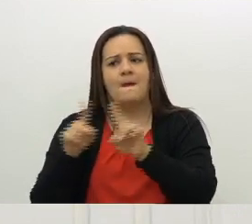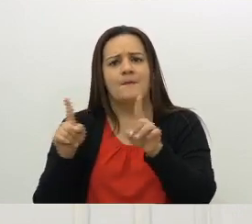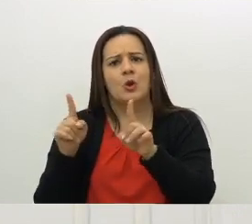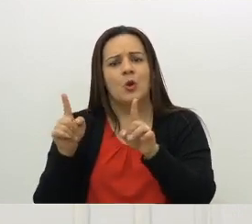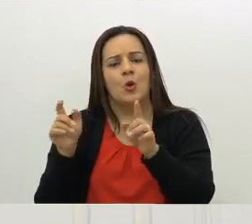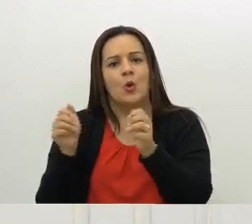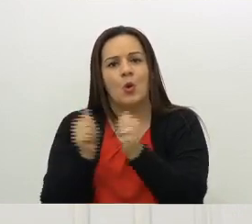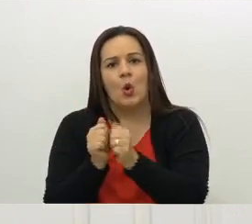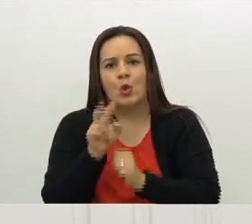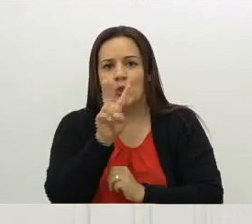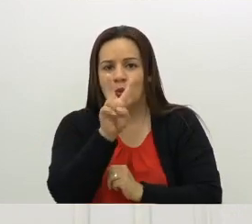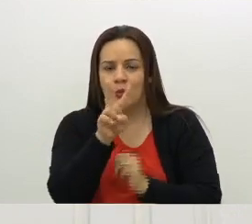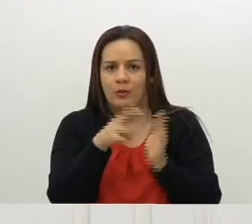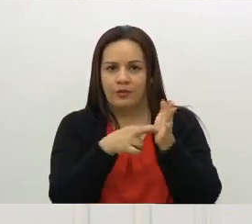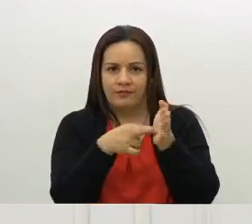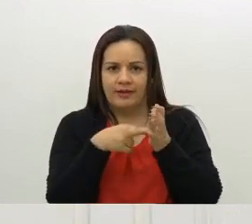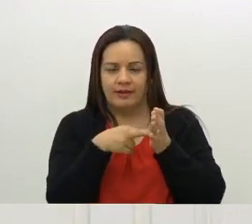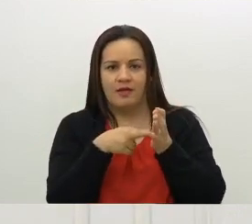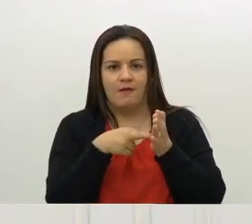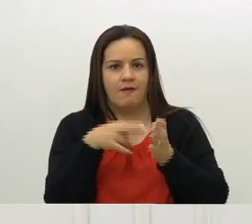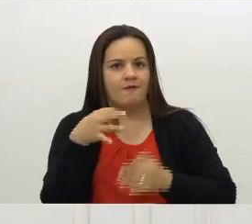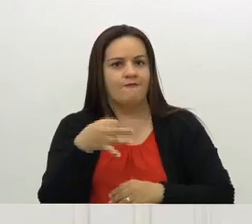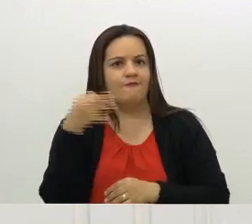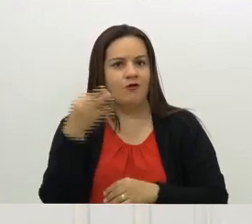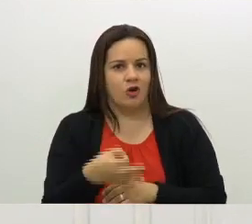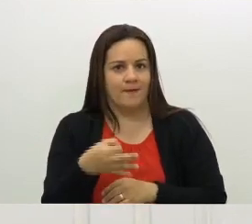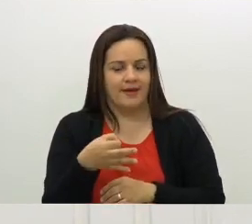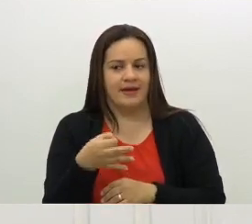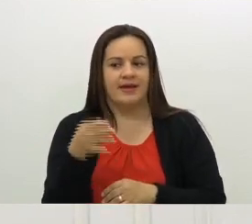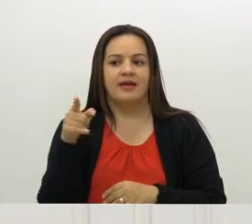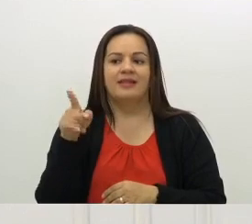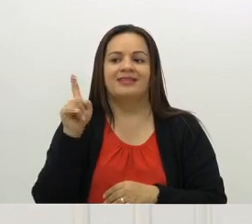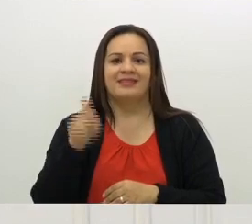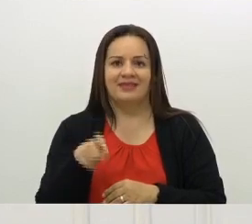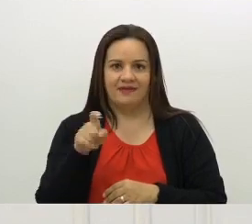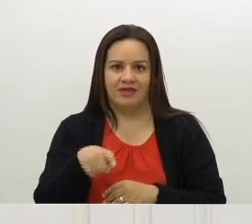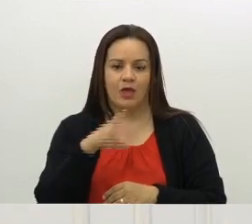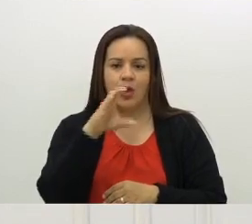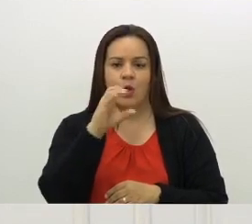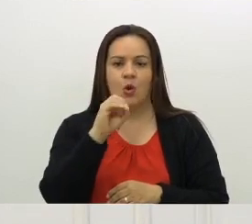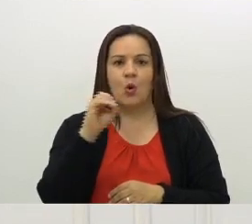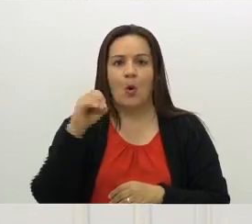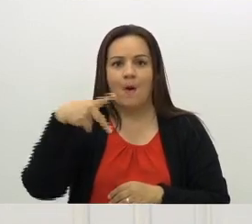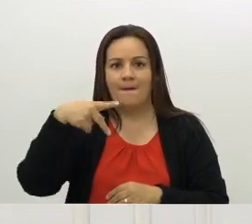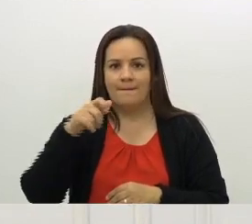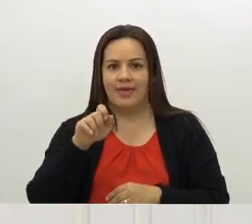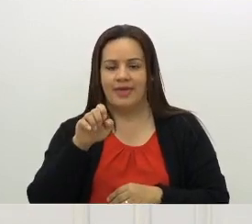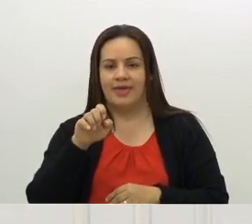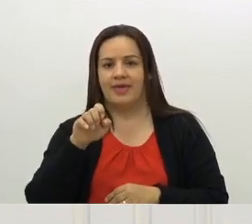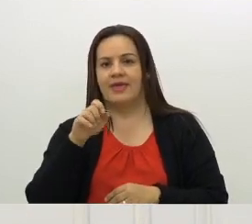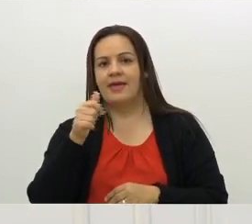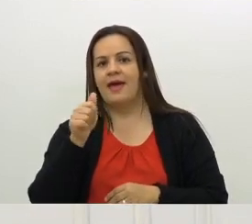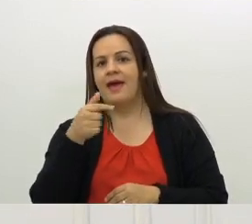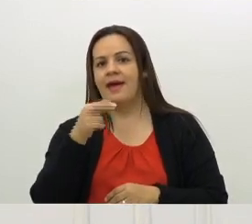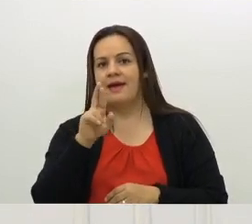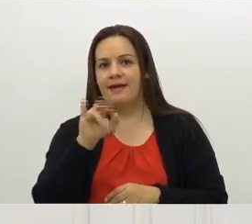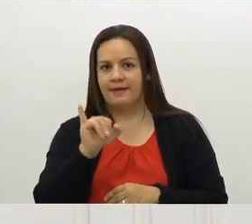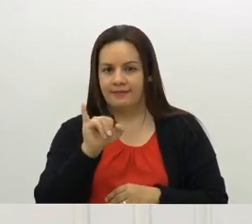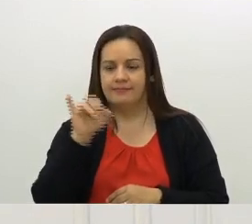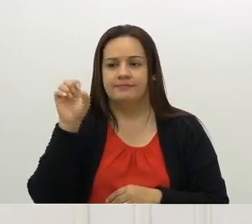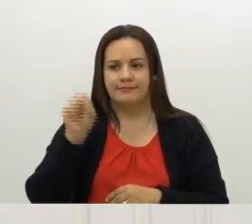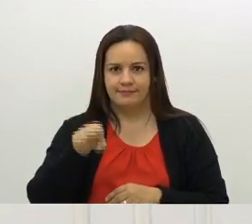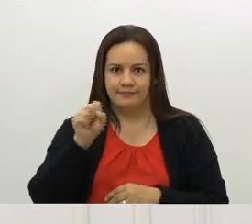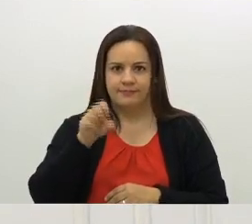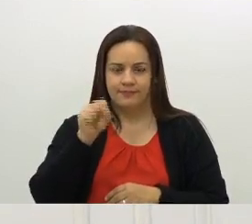digamos, con dos requisitos formales. Tenía que estar Copeagri, porque claramente Copeagri sí